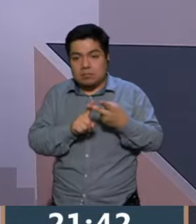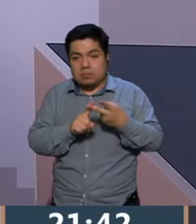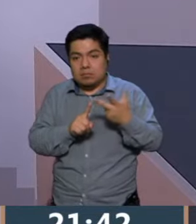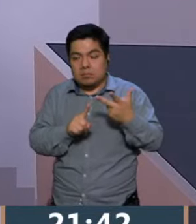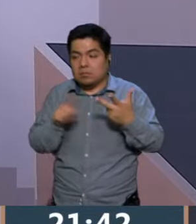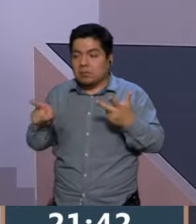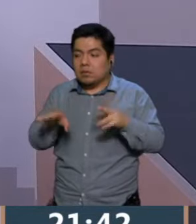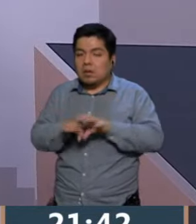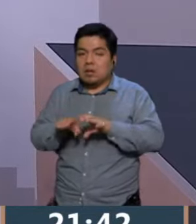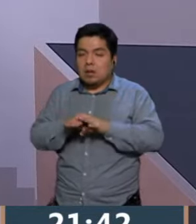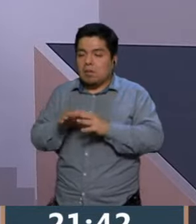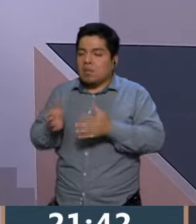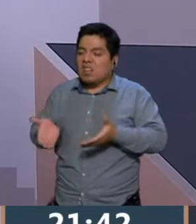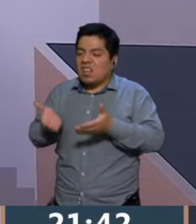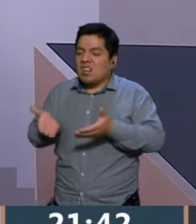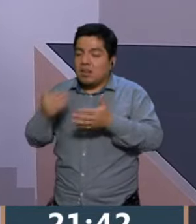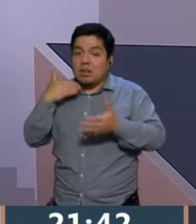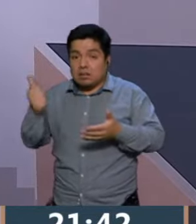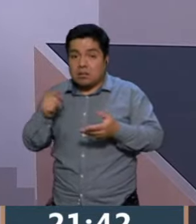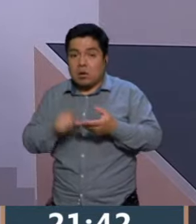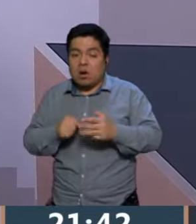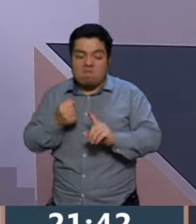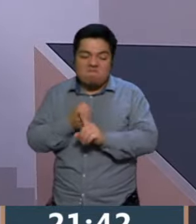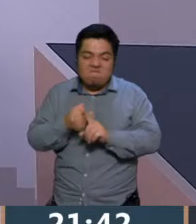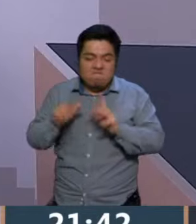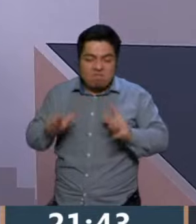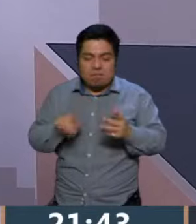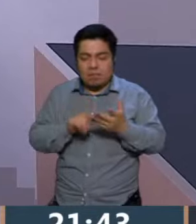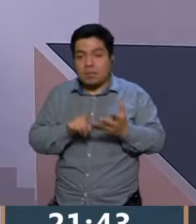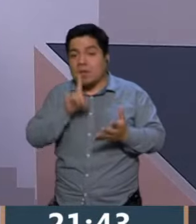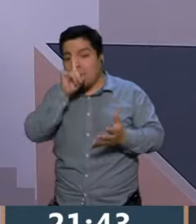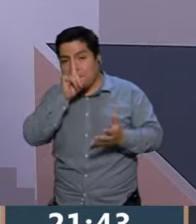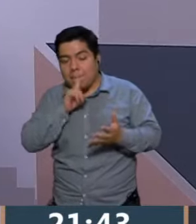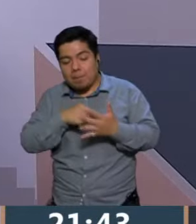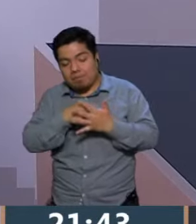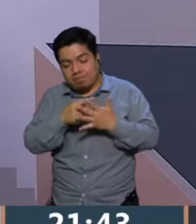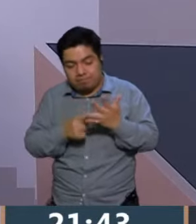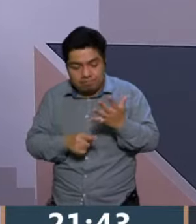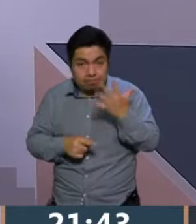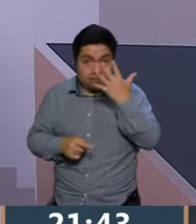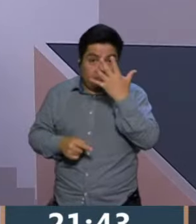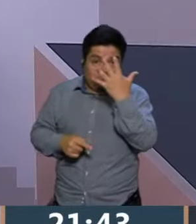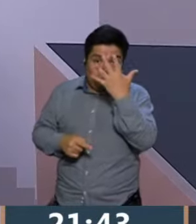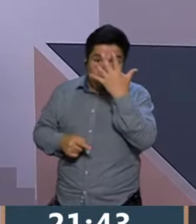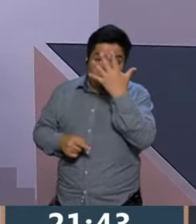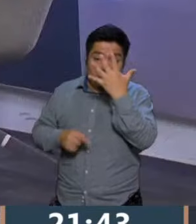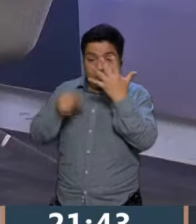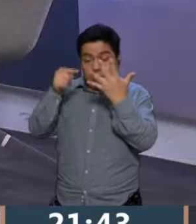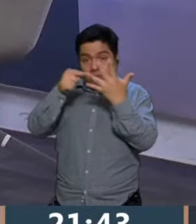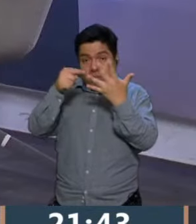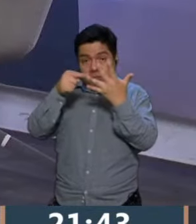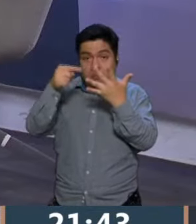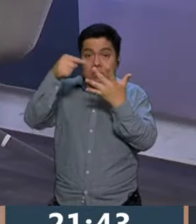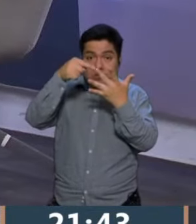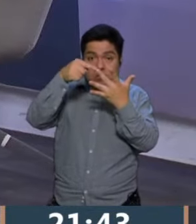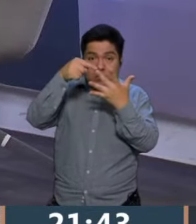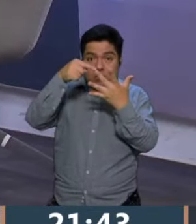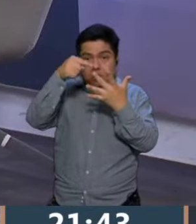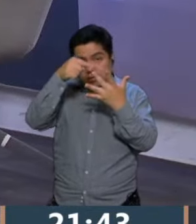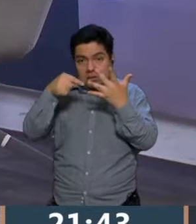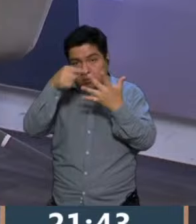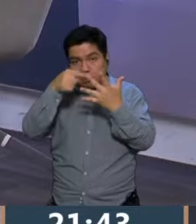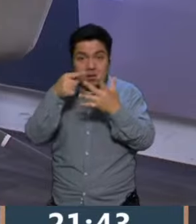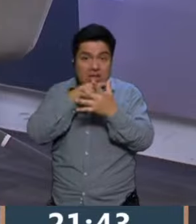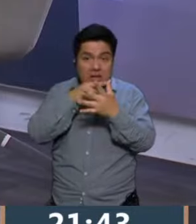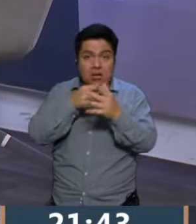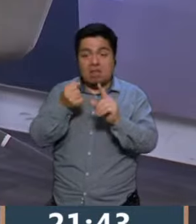apología del delito, incitación a la violencia y calumnia. Quiero comentarte, Braulio, que hay de estos calumnia y violación y violencia